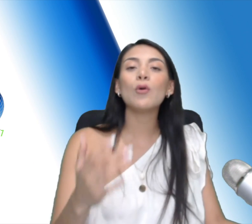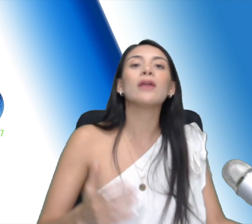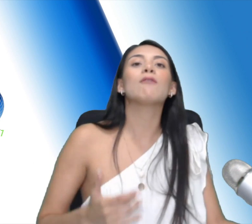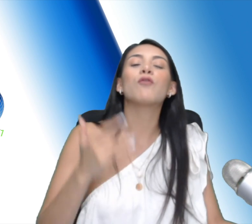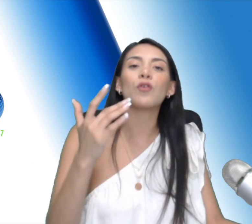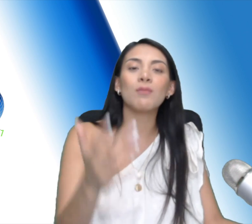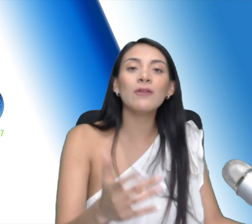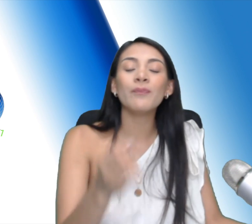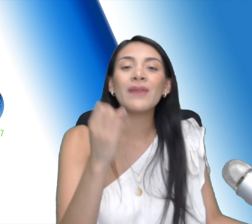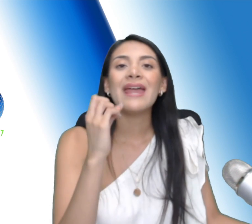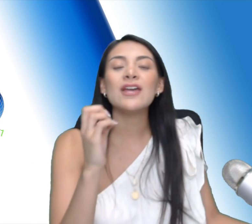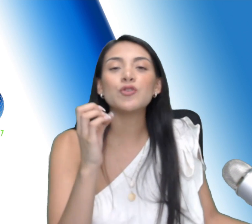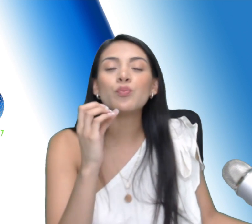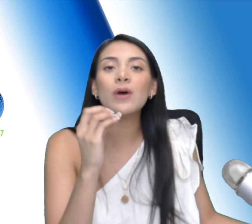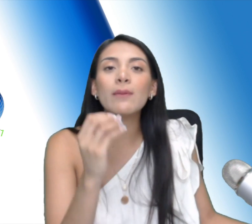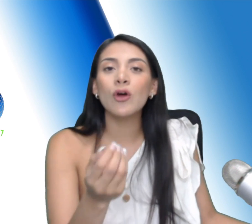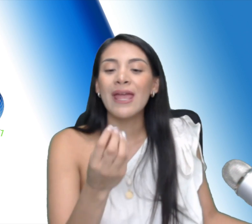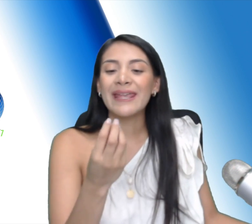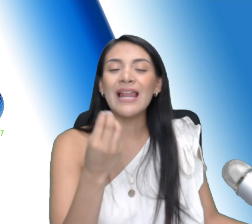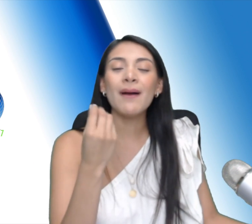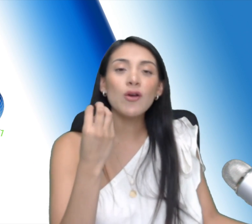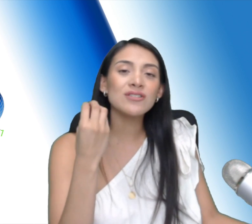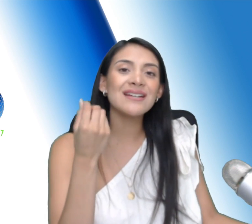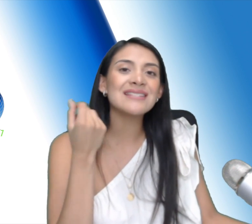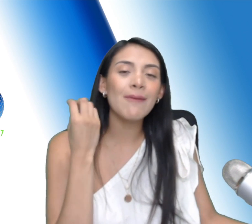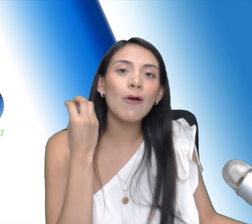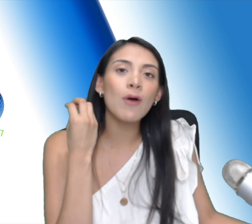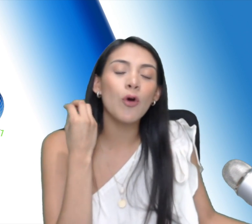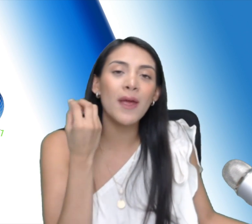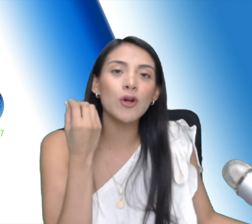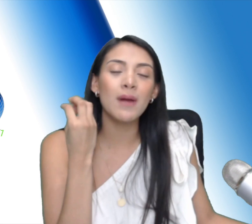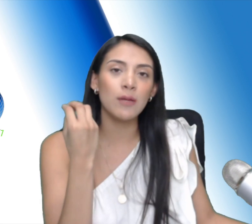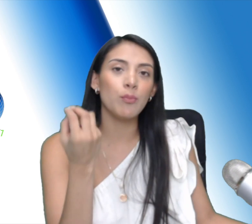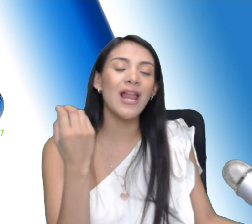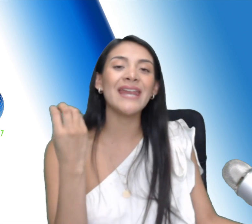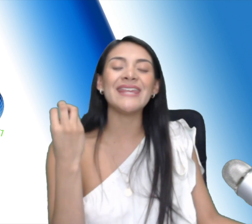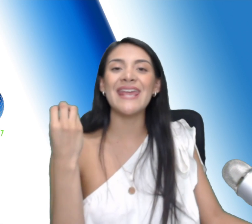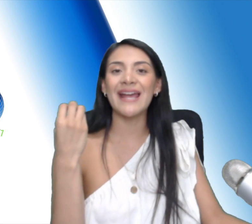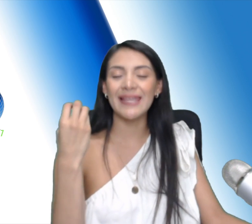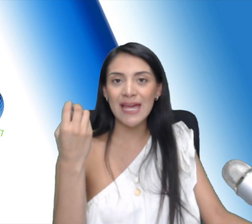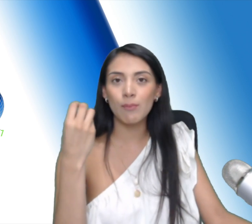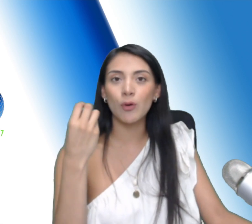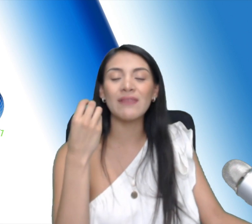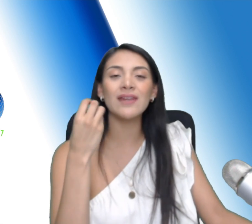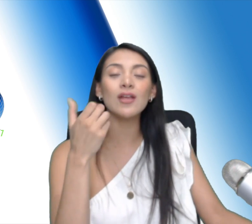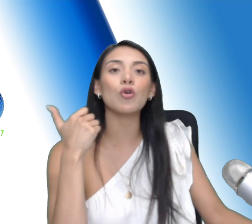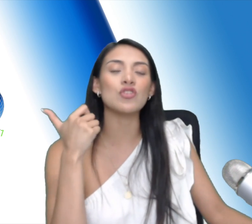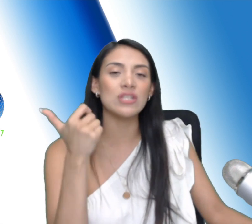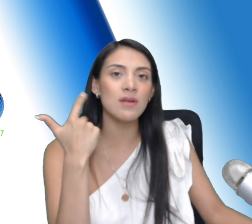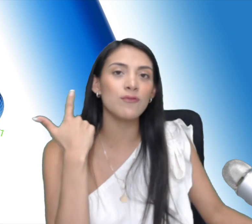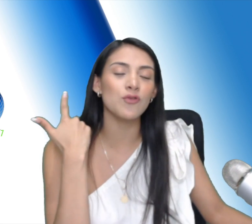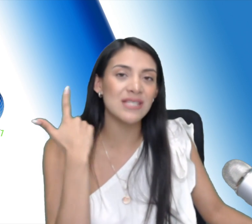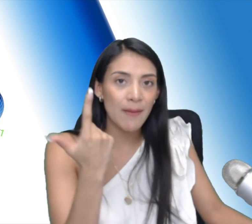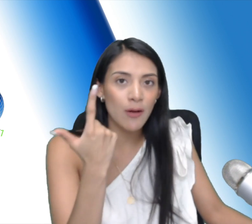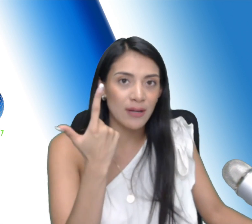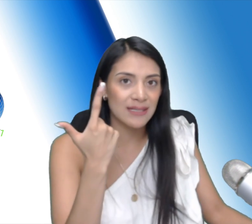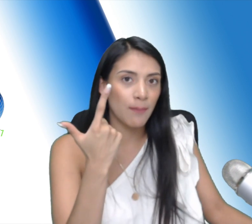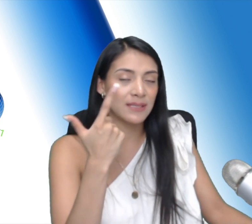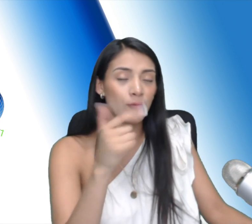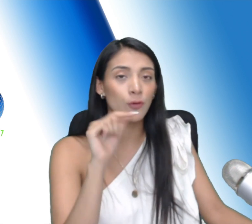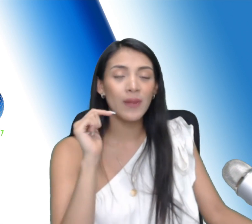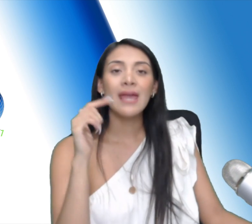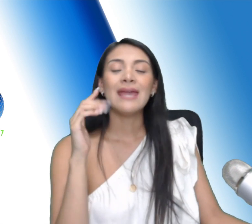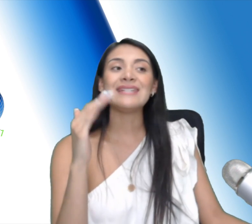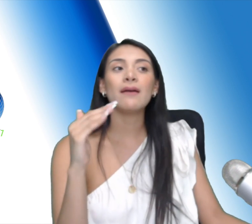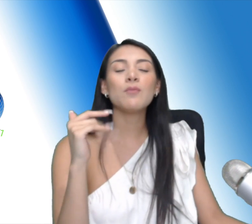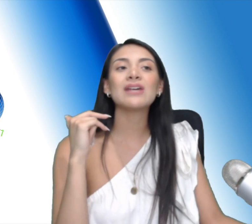un pueblo informado es un pueblo que le va a costar trabajo al gobierno manipular y engañar porque tienen conocimiento saben lo que está